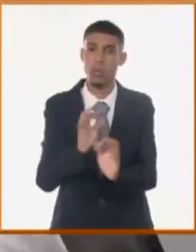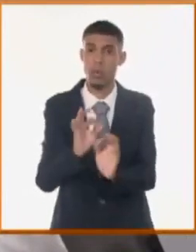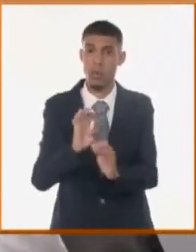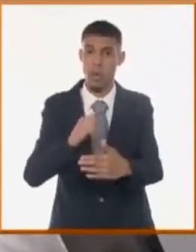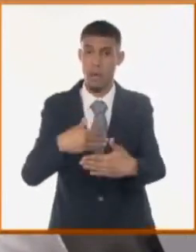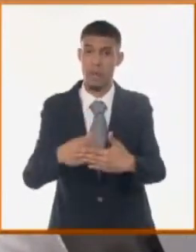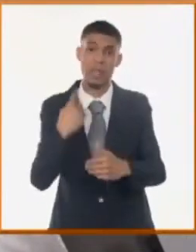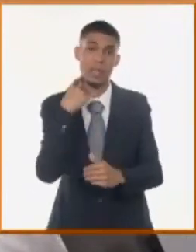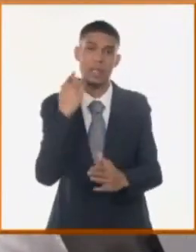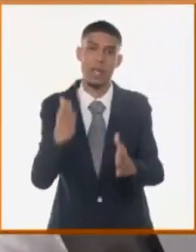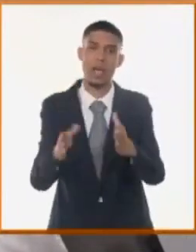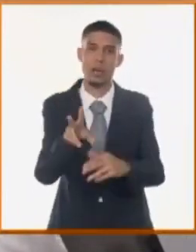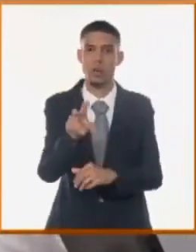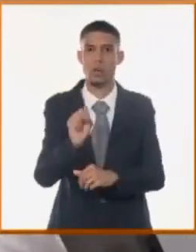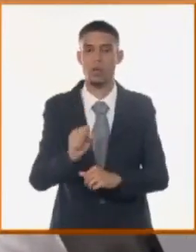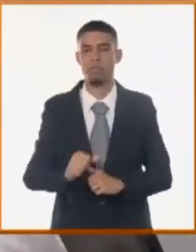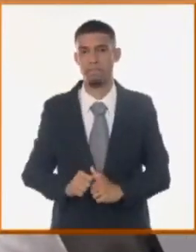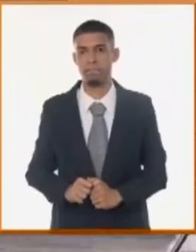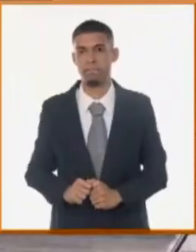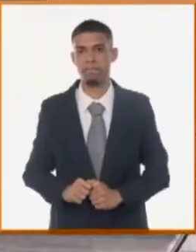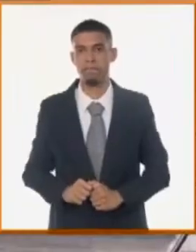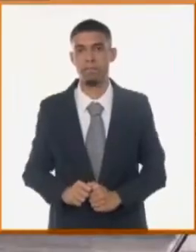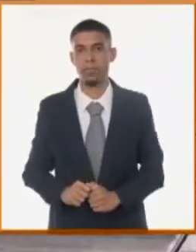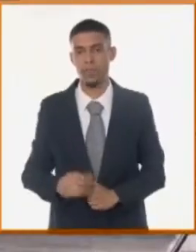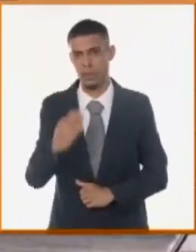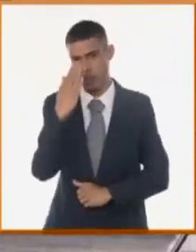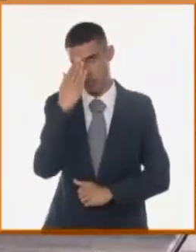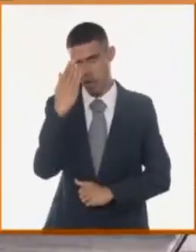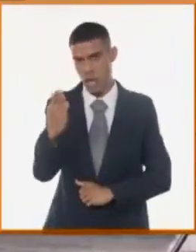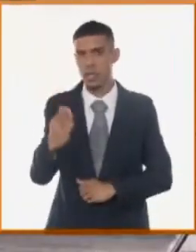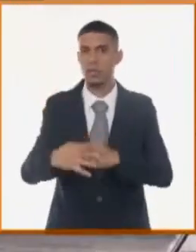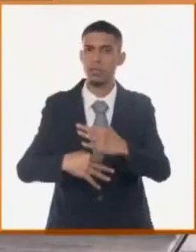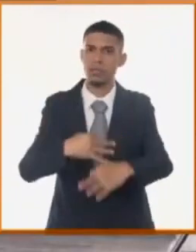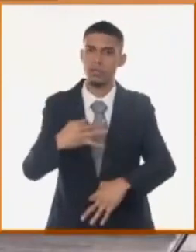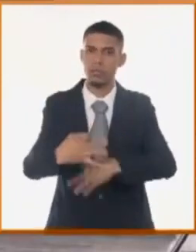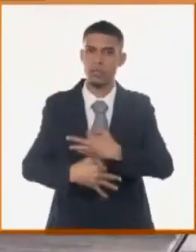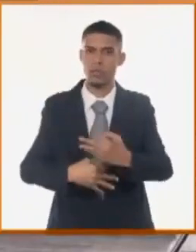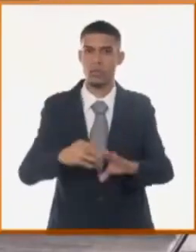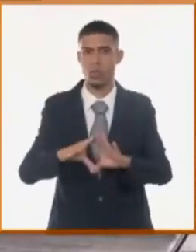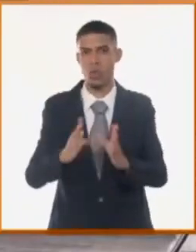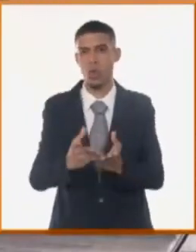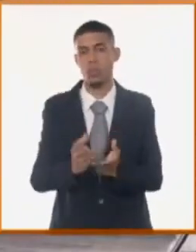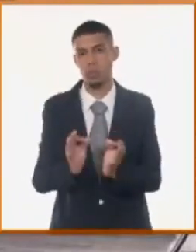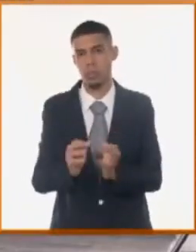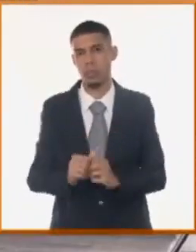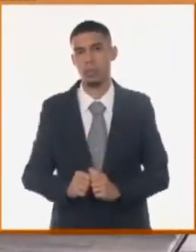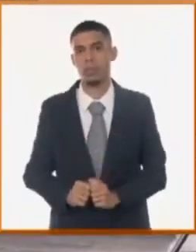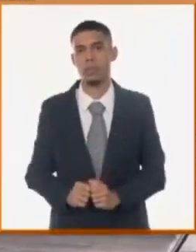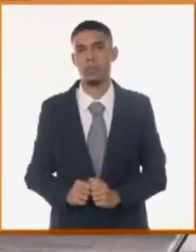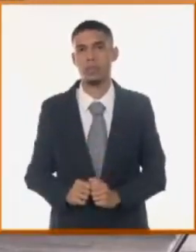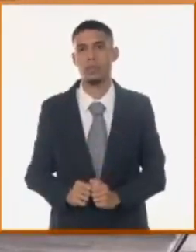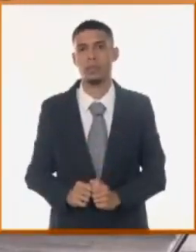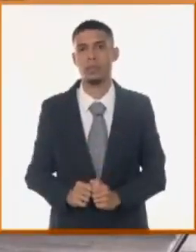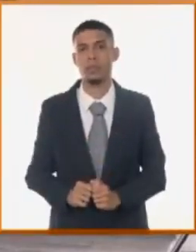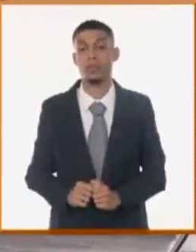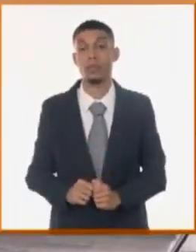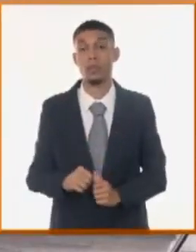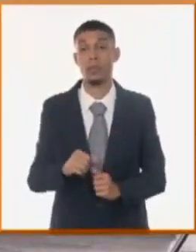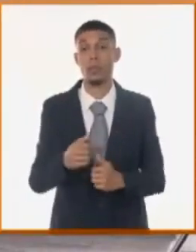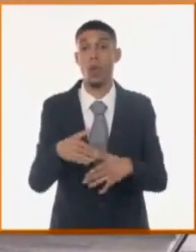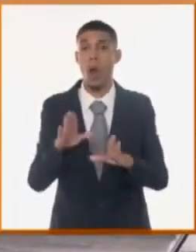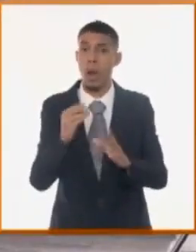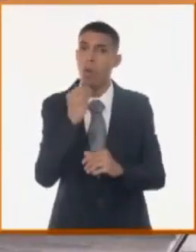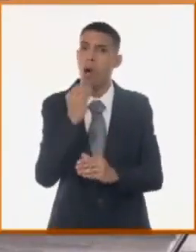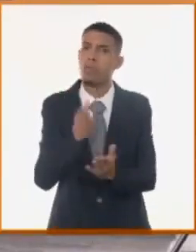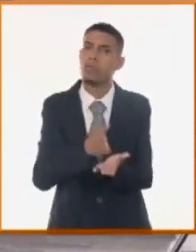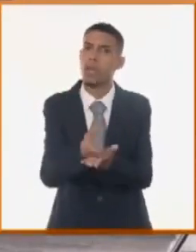año 2024 y los años venideros. Bueno, Dani, gracias por toda esta explicación y por supuesto que también sigamos haciendo proyectos